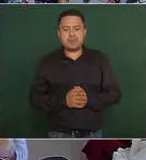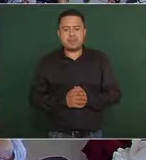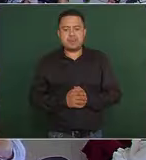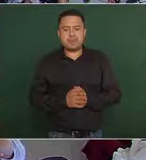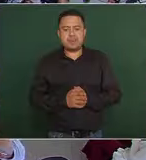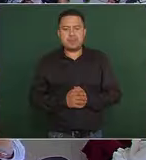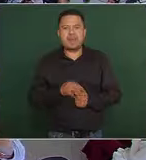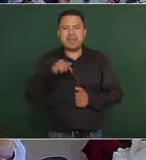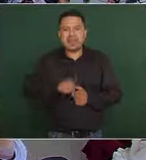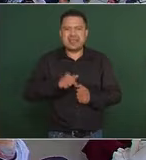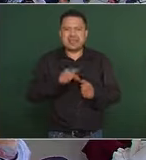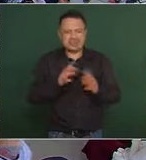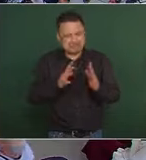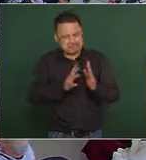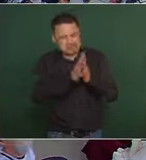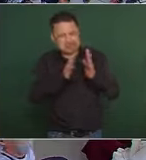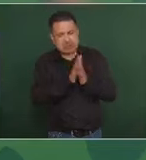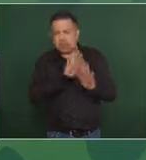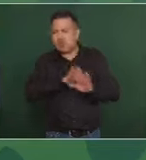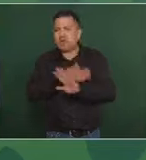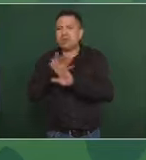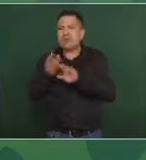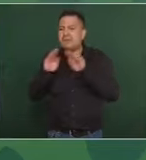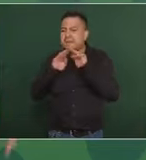contra el narcotráfico? ¿Y qué nos dejó?